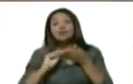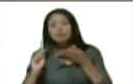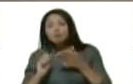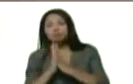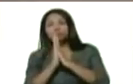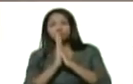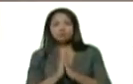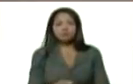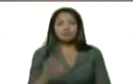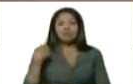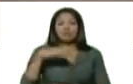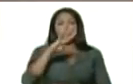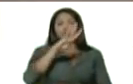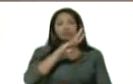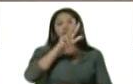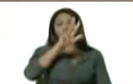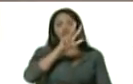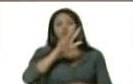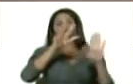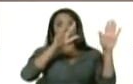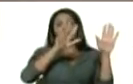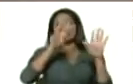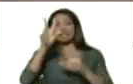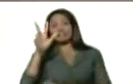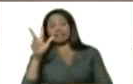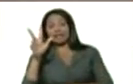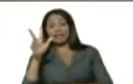Teníamos 483 máquinas.